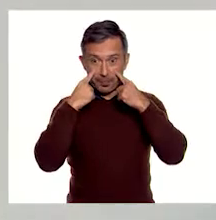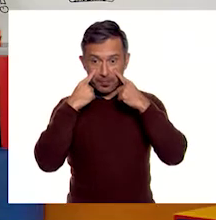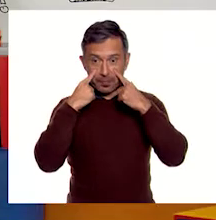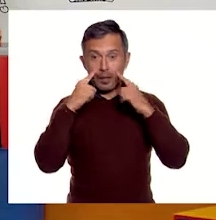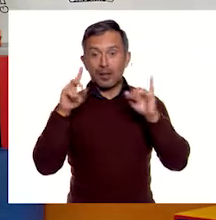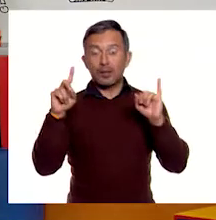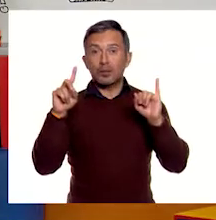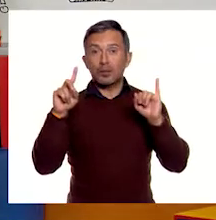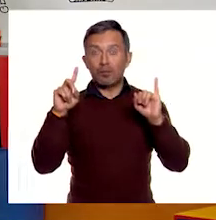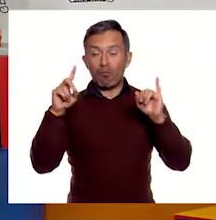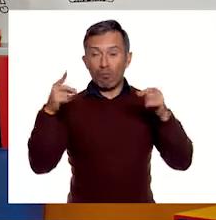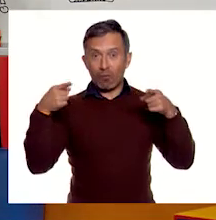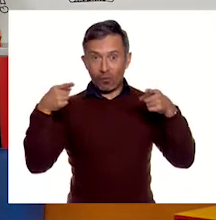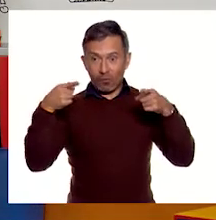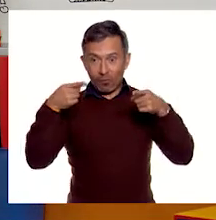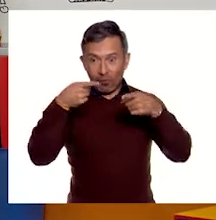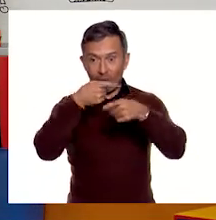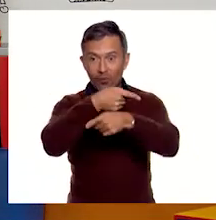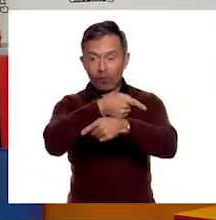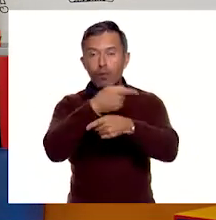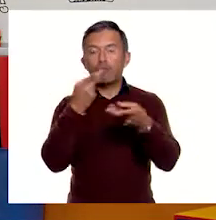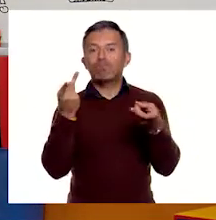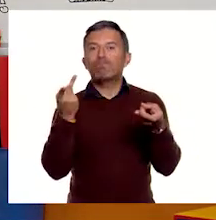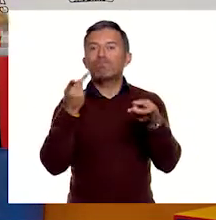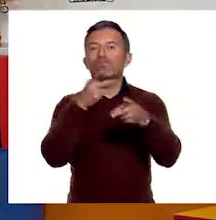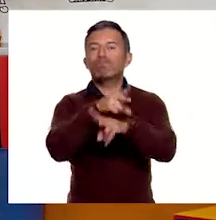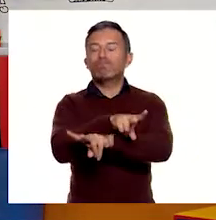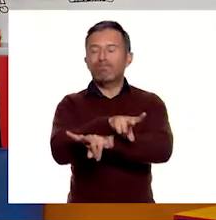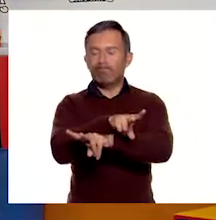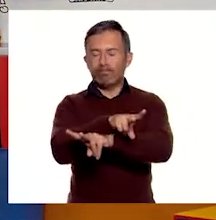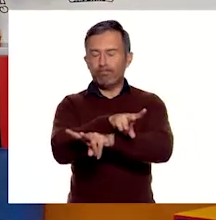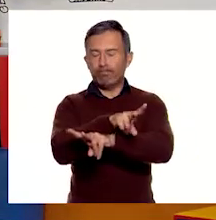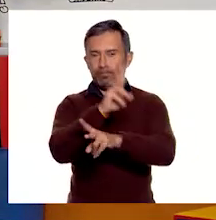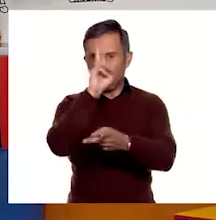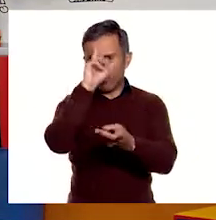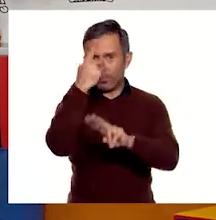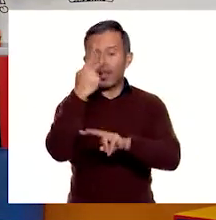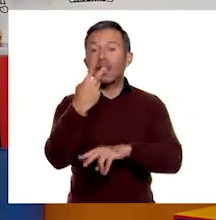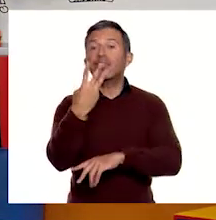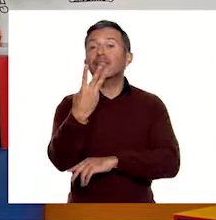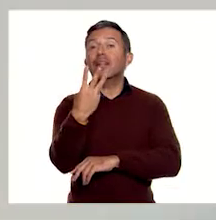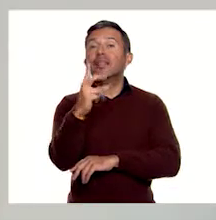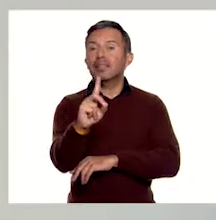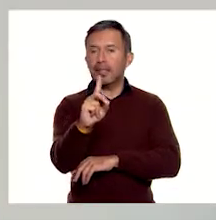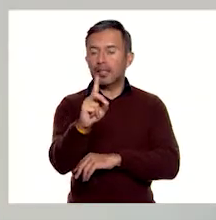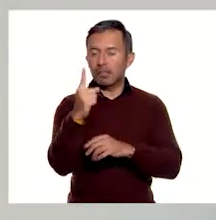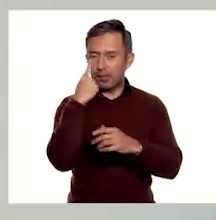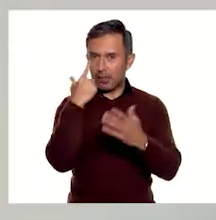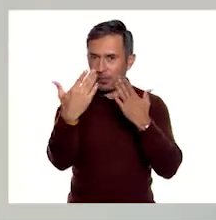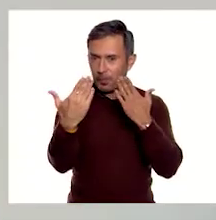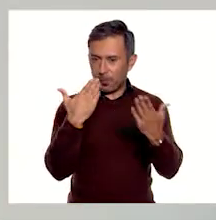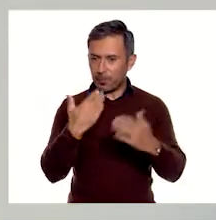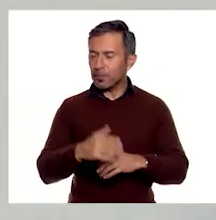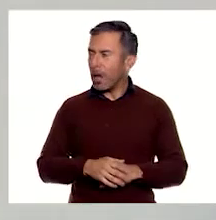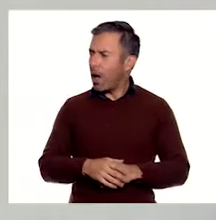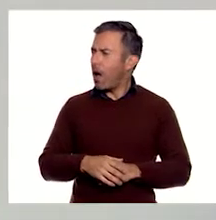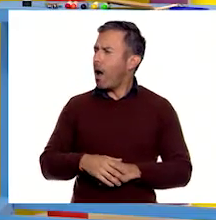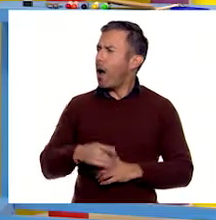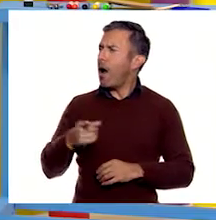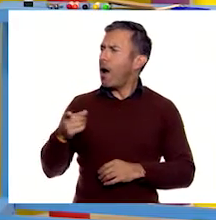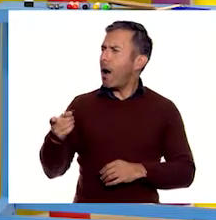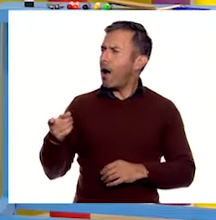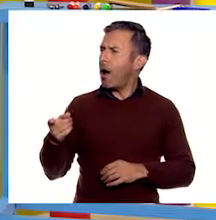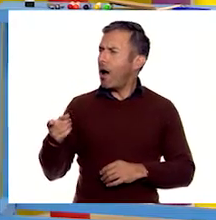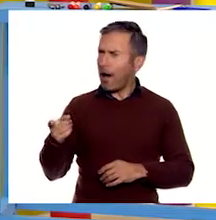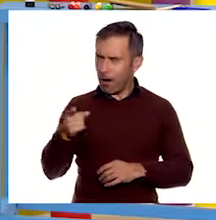imagen juega, ¿sí? Una tridimensionalidad que nos da el 3D. Ah, son de esas ilustraciones que te tienes que